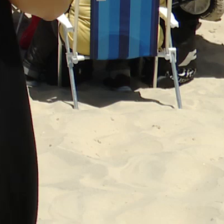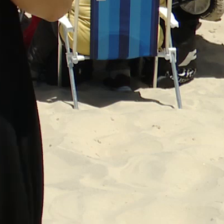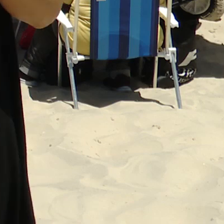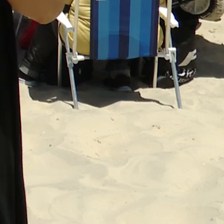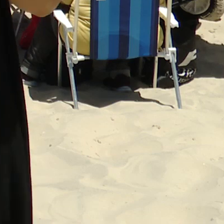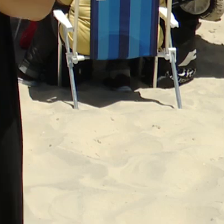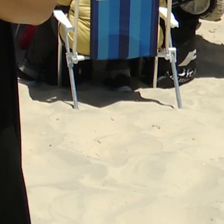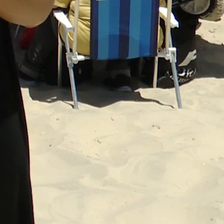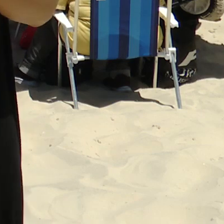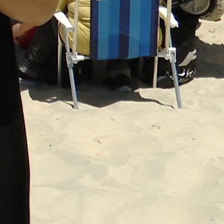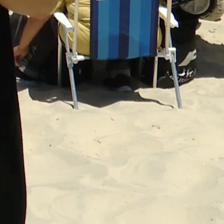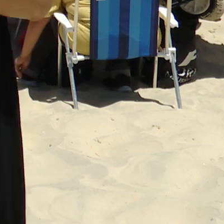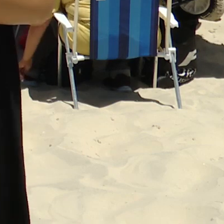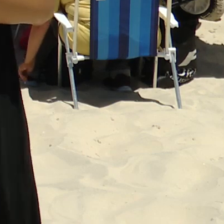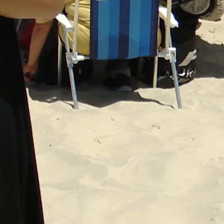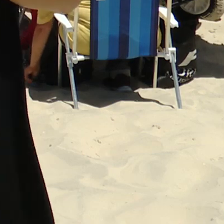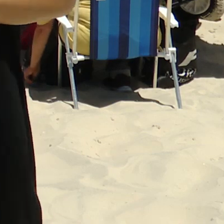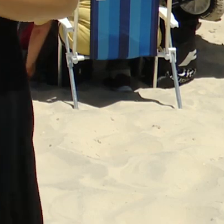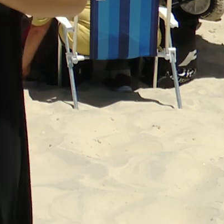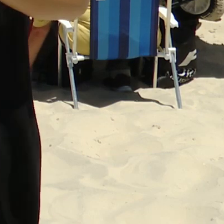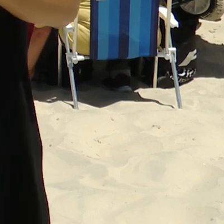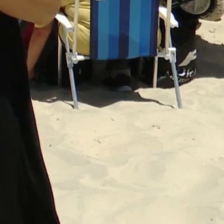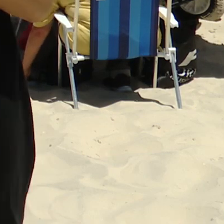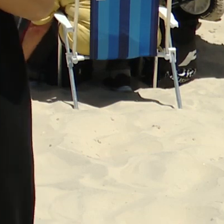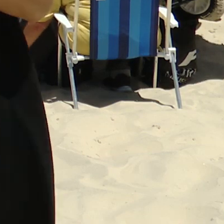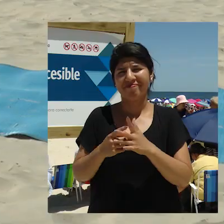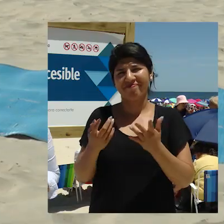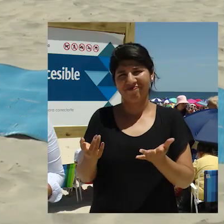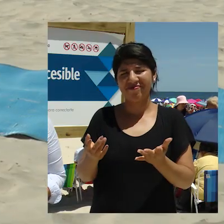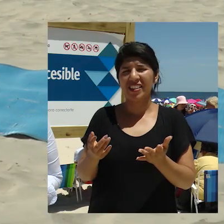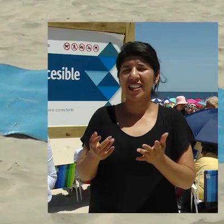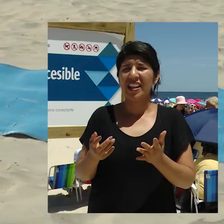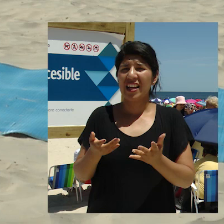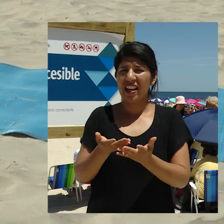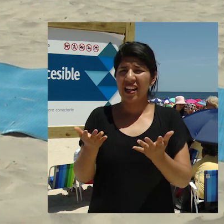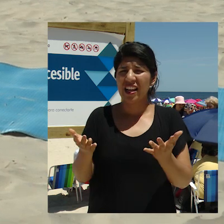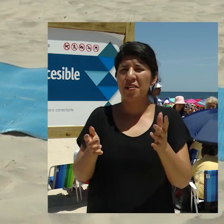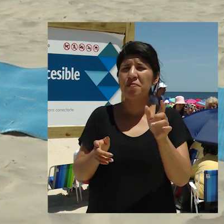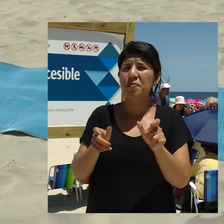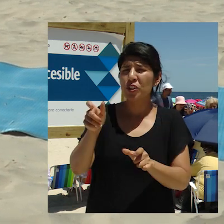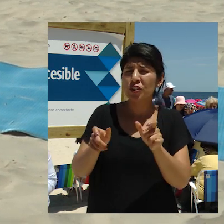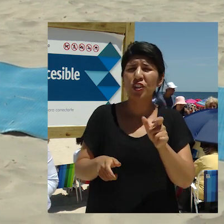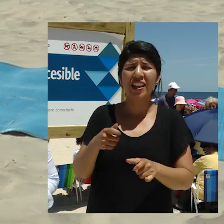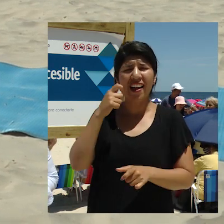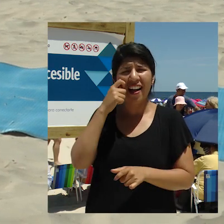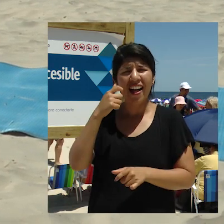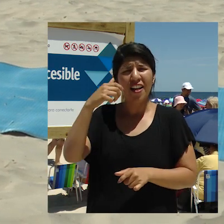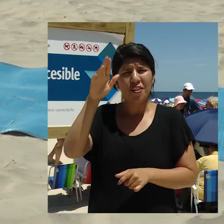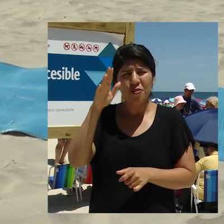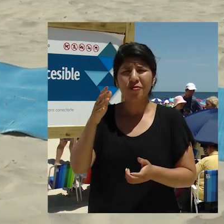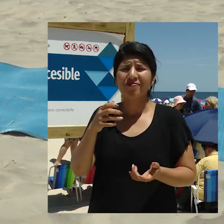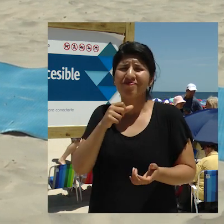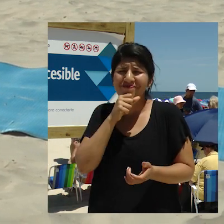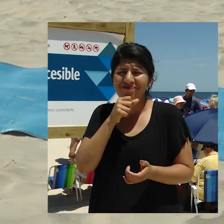completamente accesible, inclusiva, porque tiene muchas personas mayores que acceden a